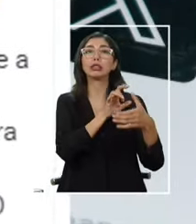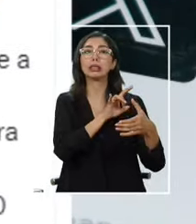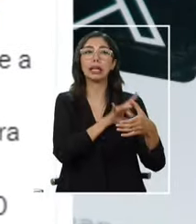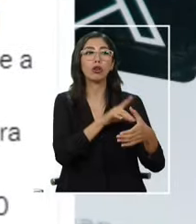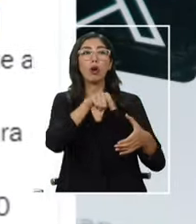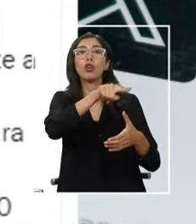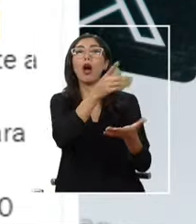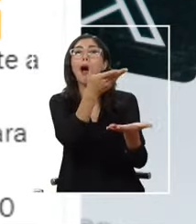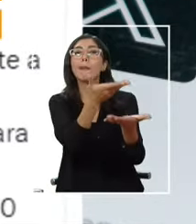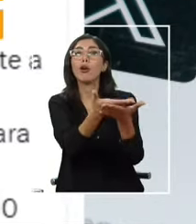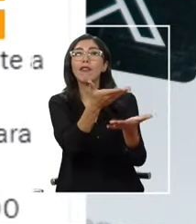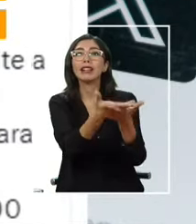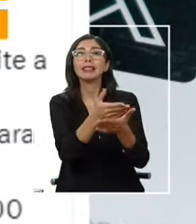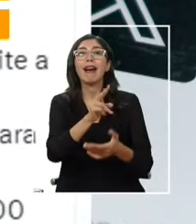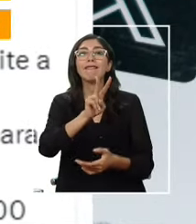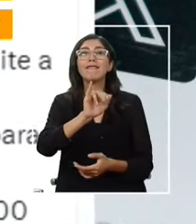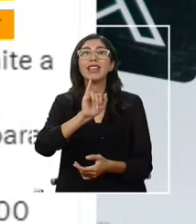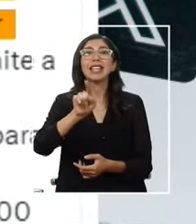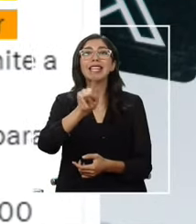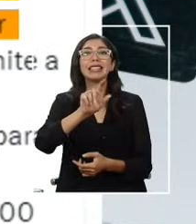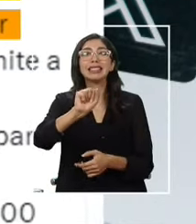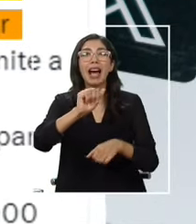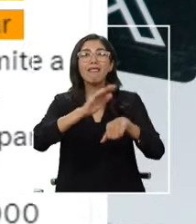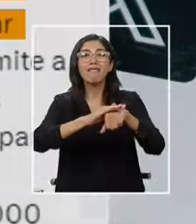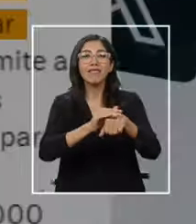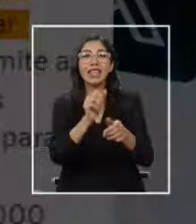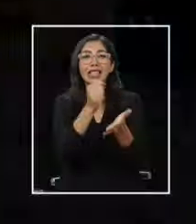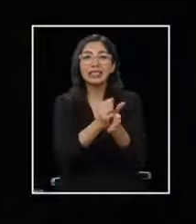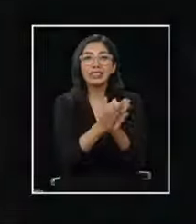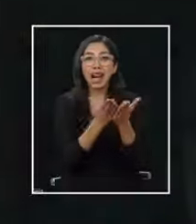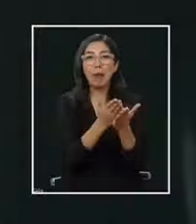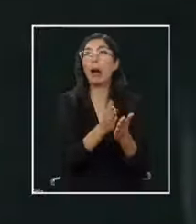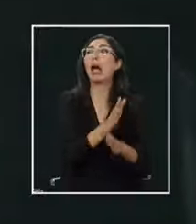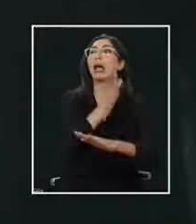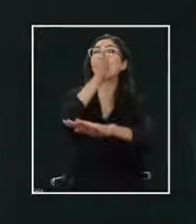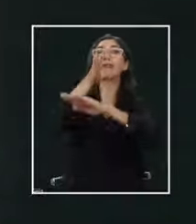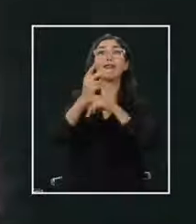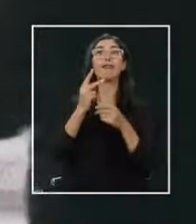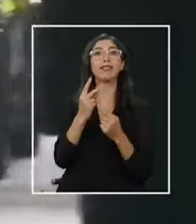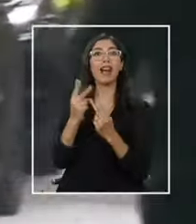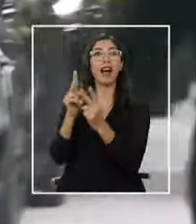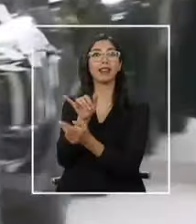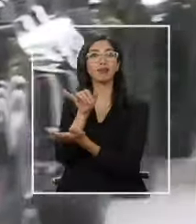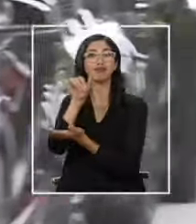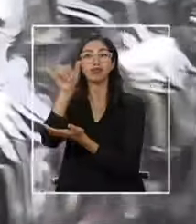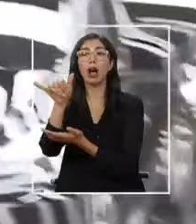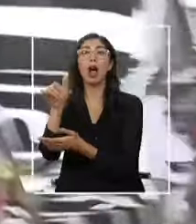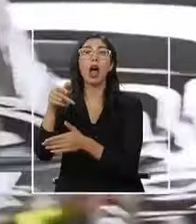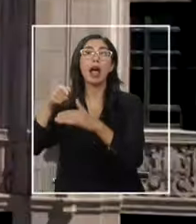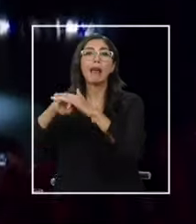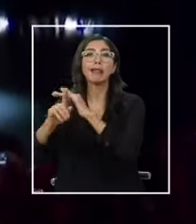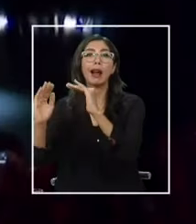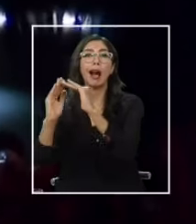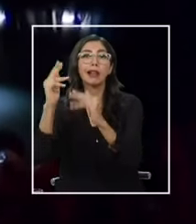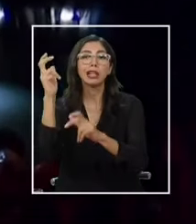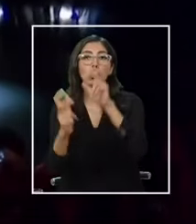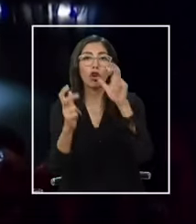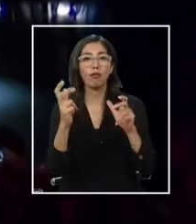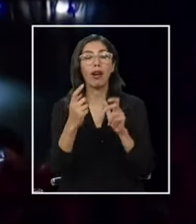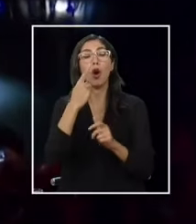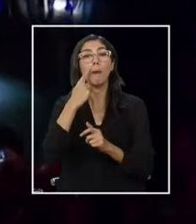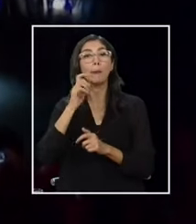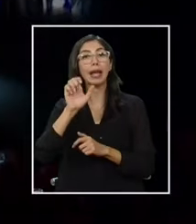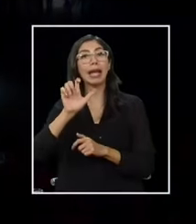el programa de extensión de visas para robar casas de lujo. Denuncia a la que se sumó a continuación el magnate con una